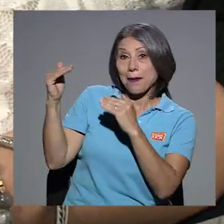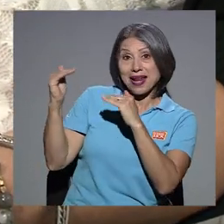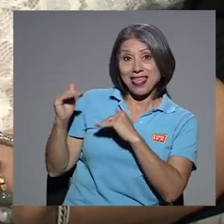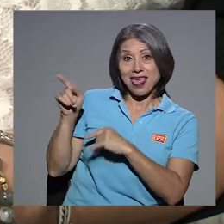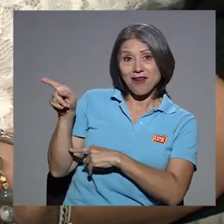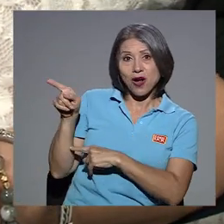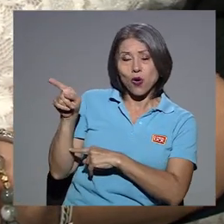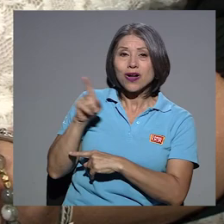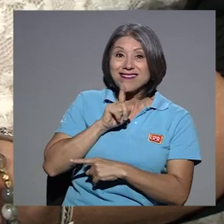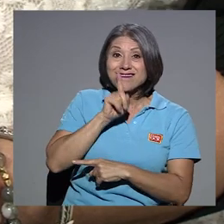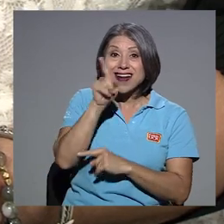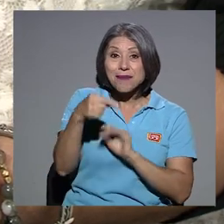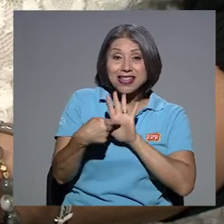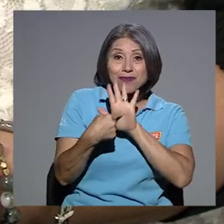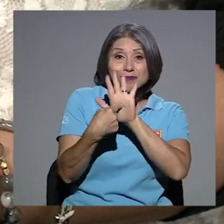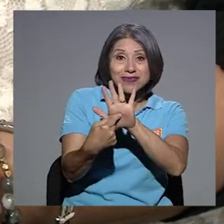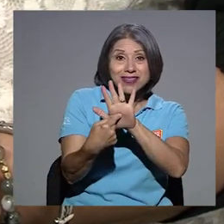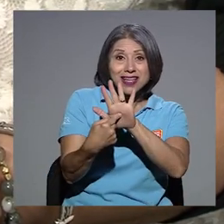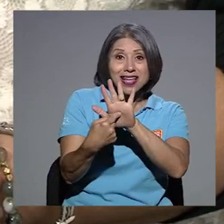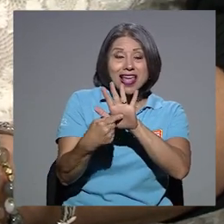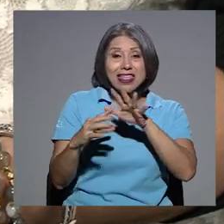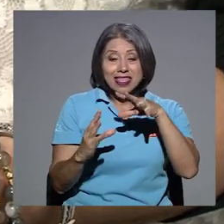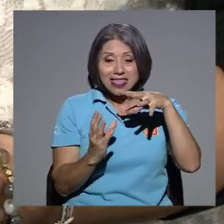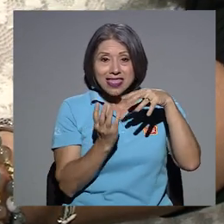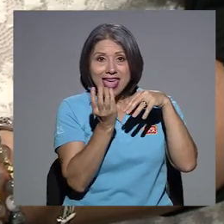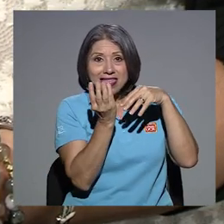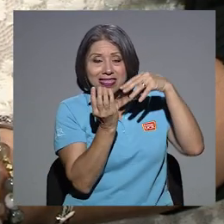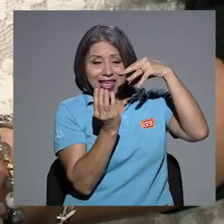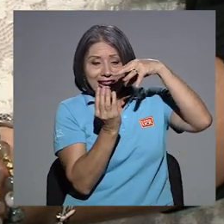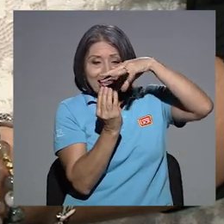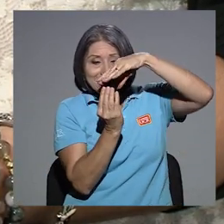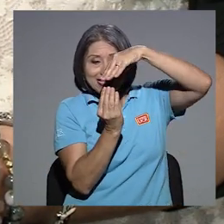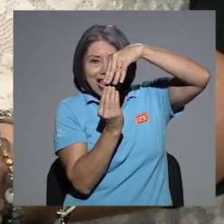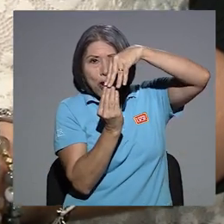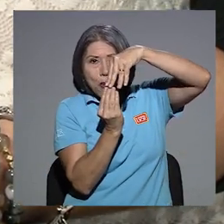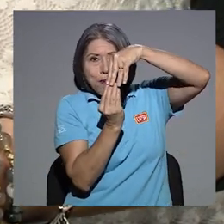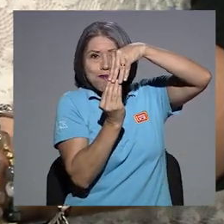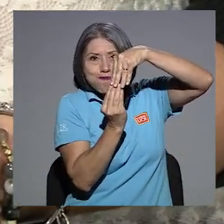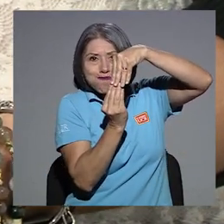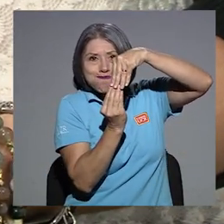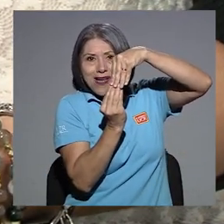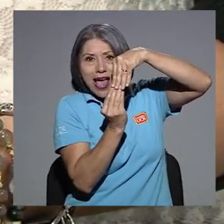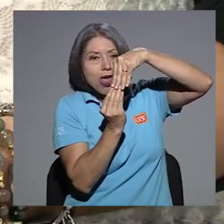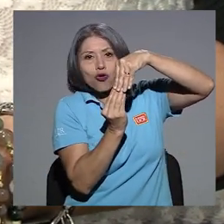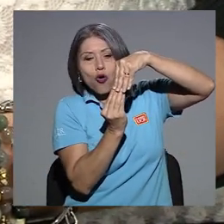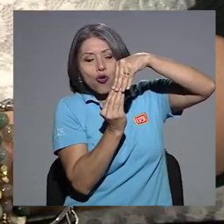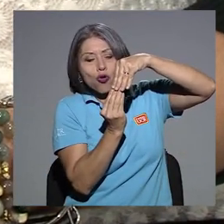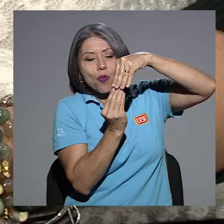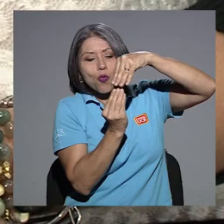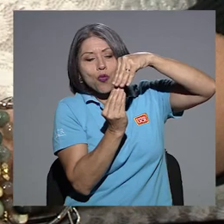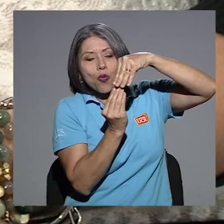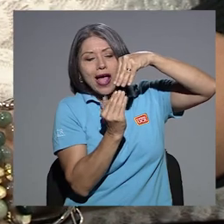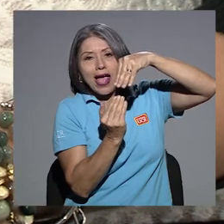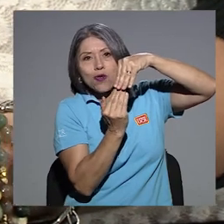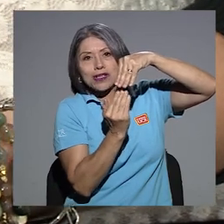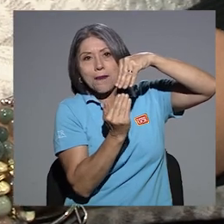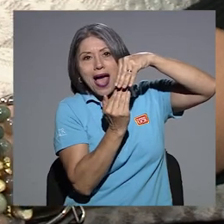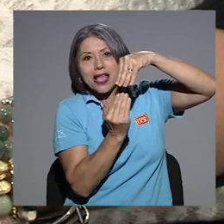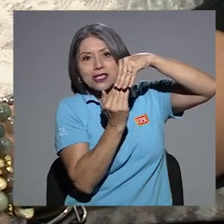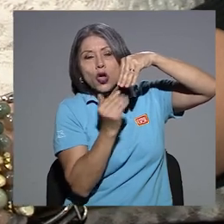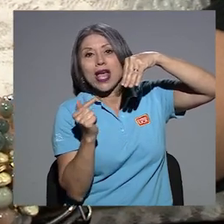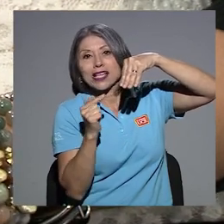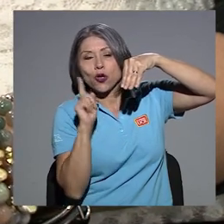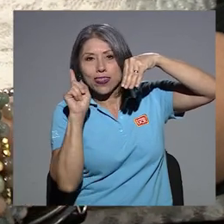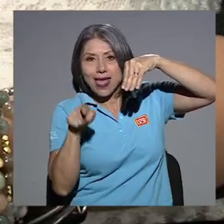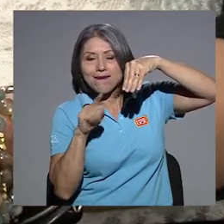muestra que el diente no está pegado a la encía y que hay un espacio entre diente y encía. Entonces, ese es el surco gingival y el surco